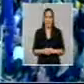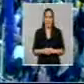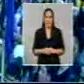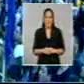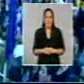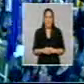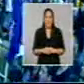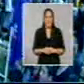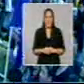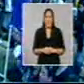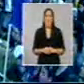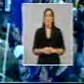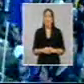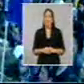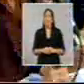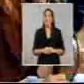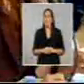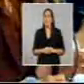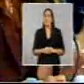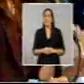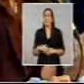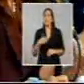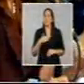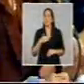Y porque sabemos,